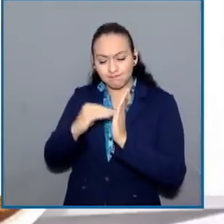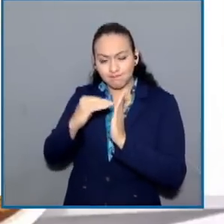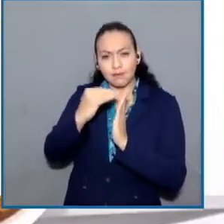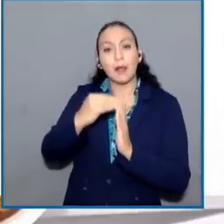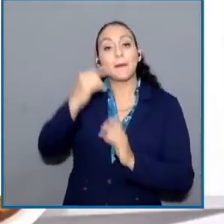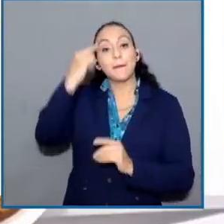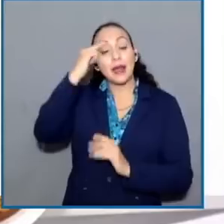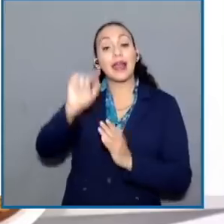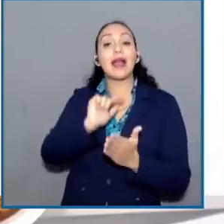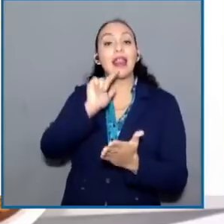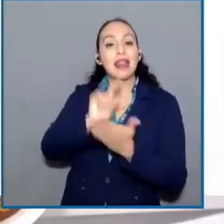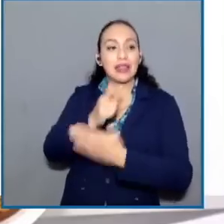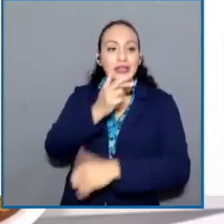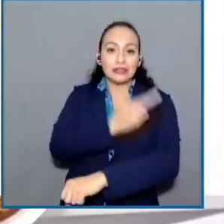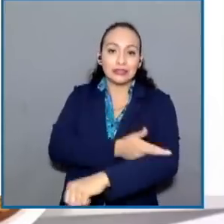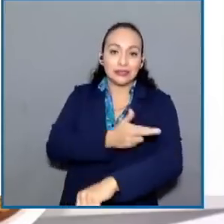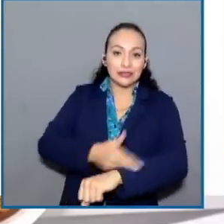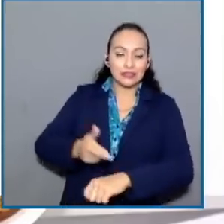procesales. Recuerden que en